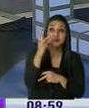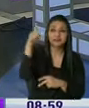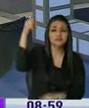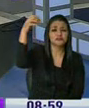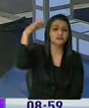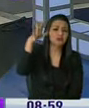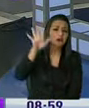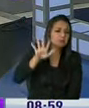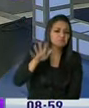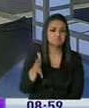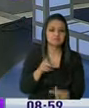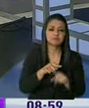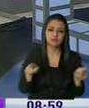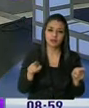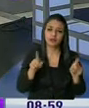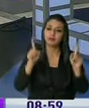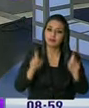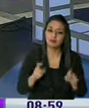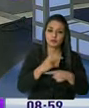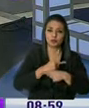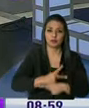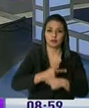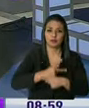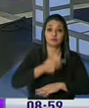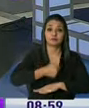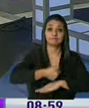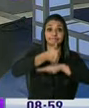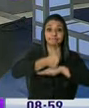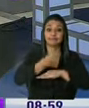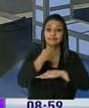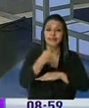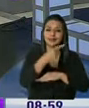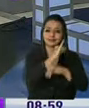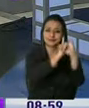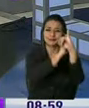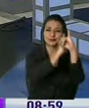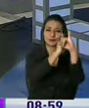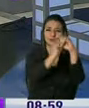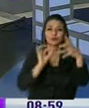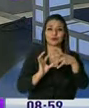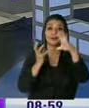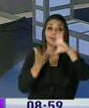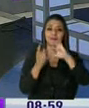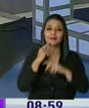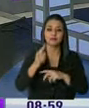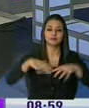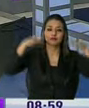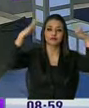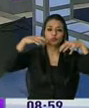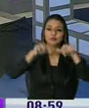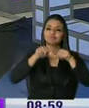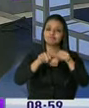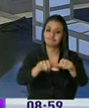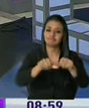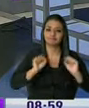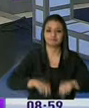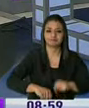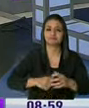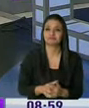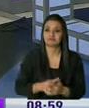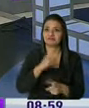Hay solcito. Hay que estar pendientes porque las autoridades han indicado, las del INAMI, que las lluvias continúan.